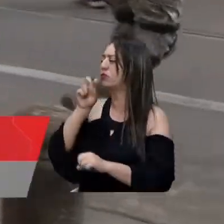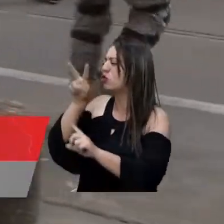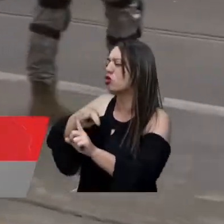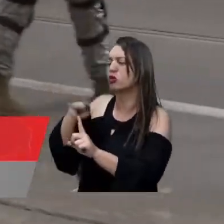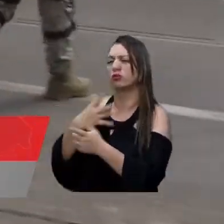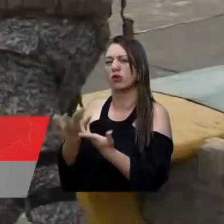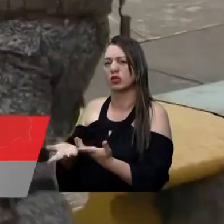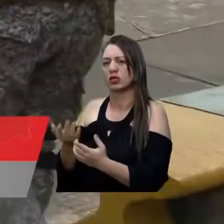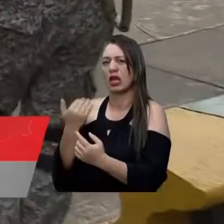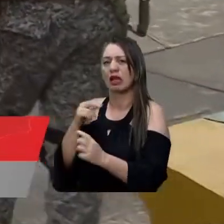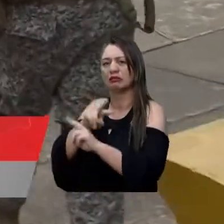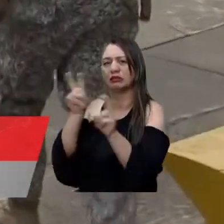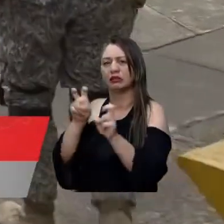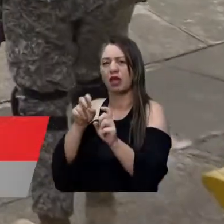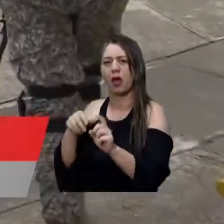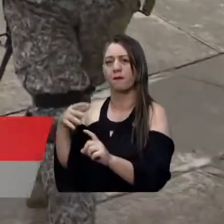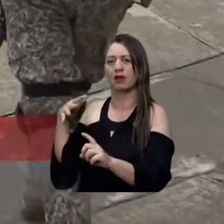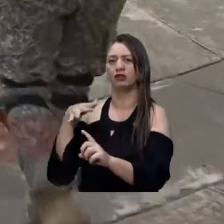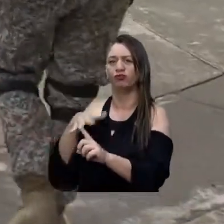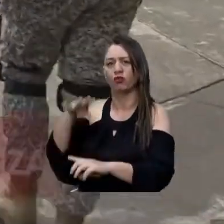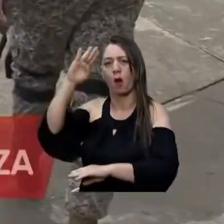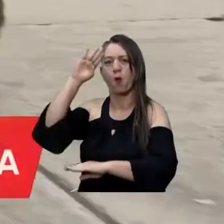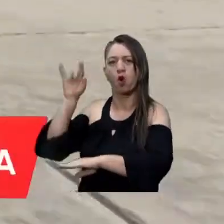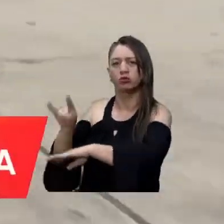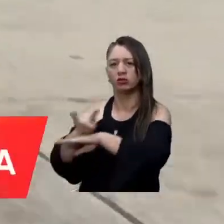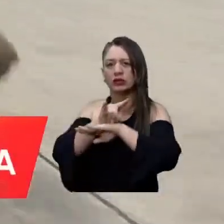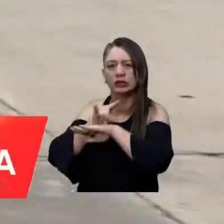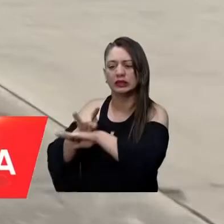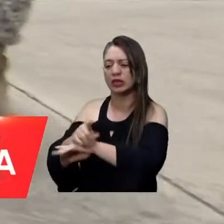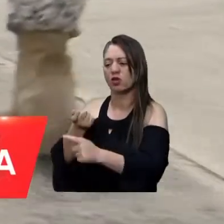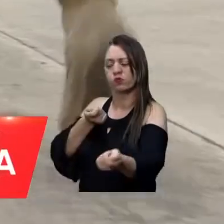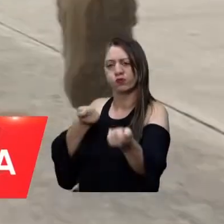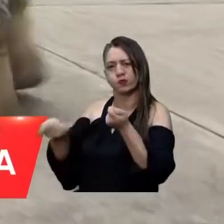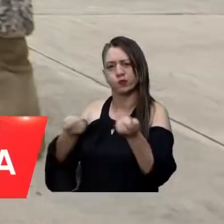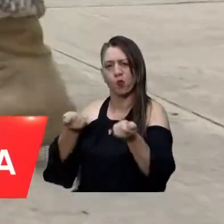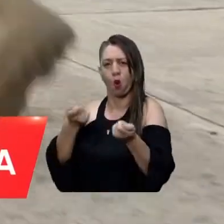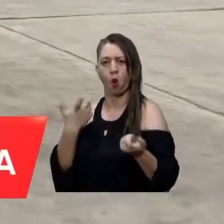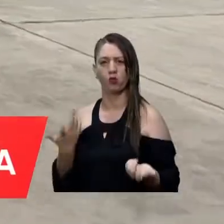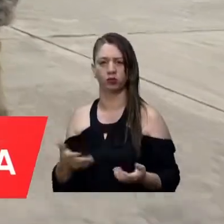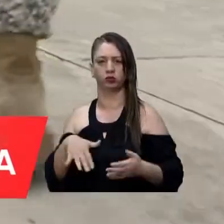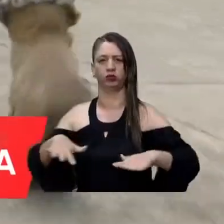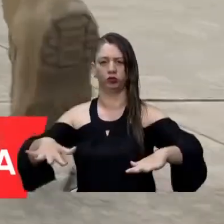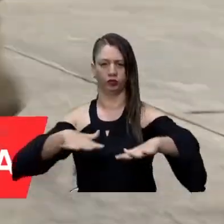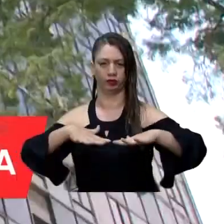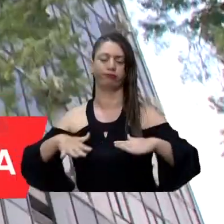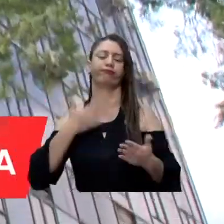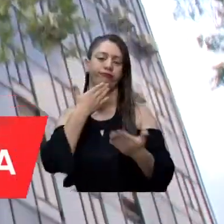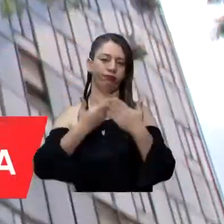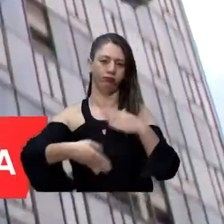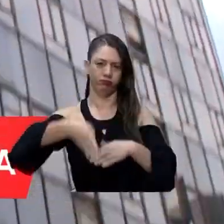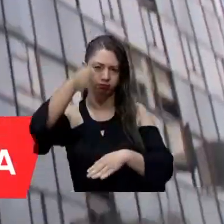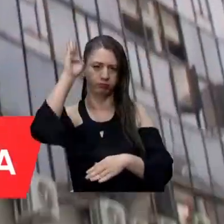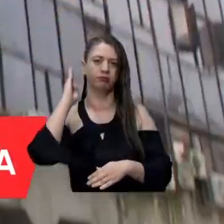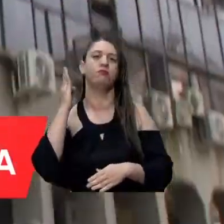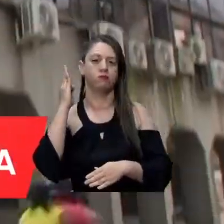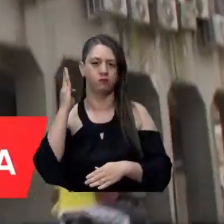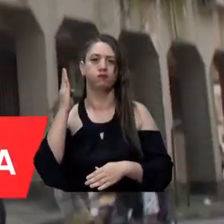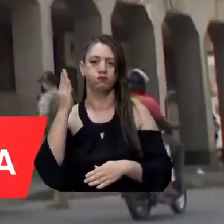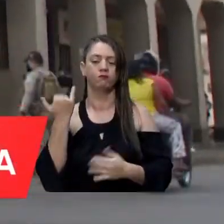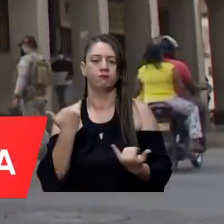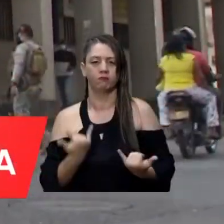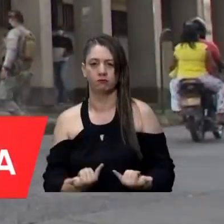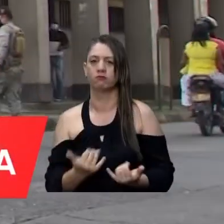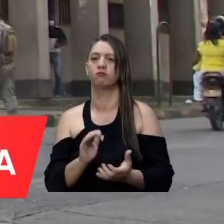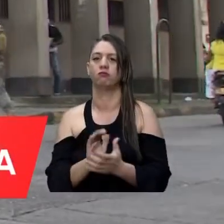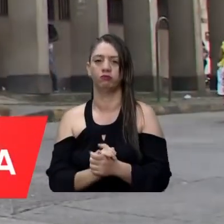meses el tema de esa ofensiva de las autoridades, el tema del control territorial? No, gracias a Dios, digamos,